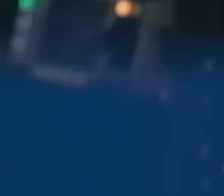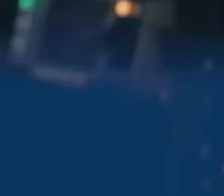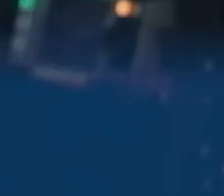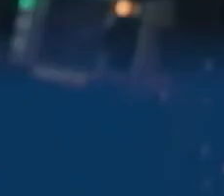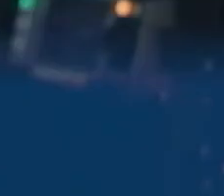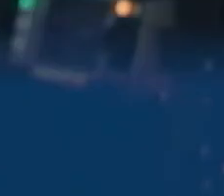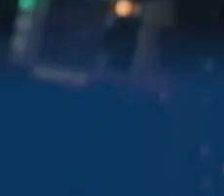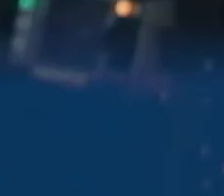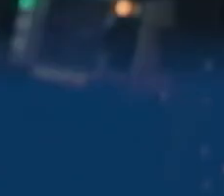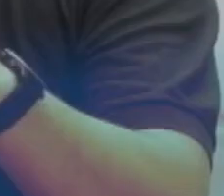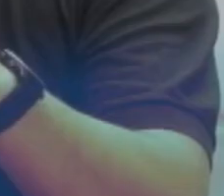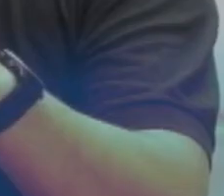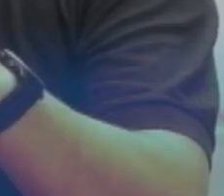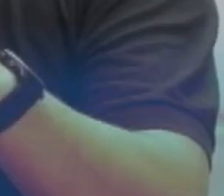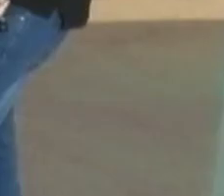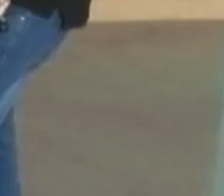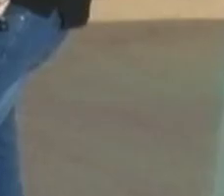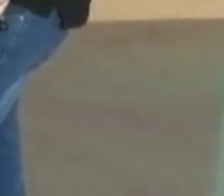Contexto.